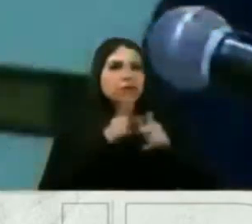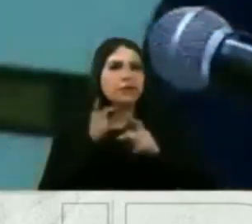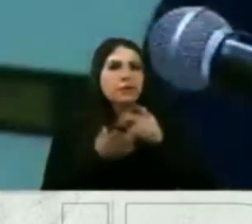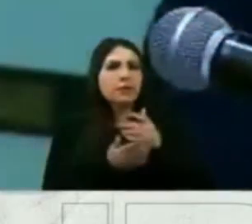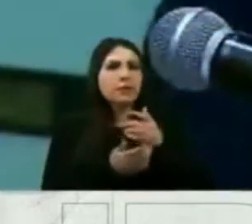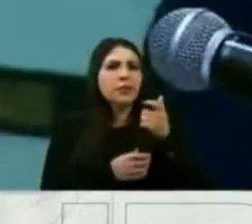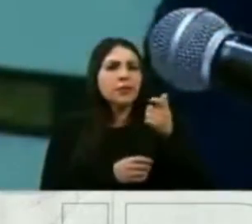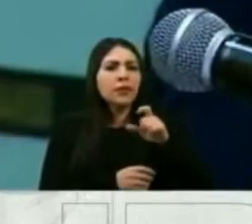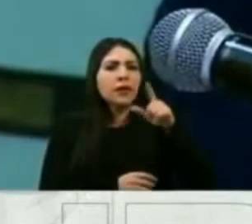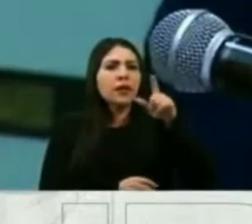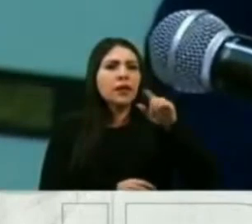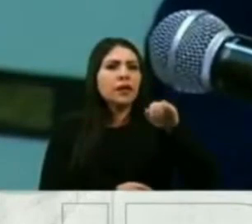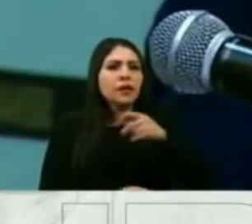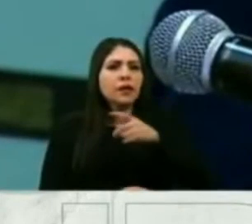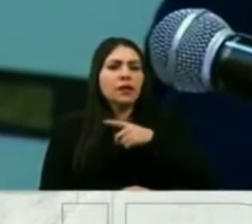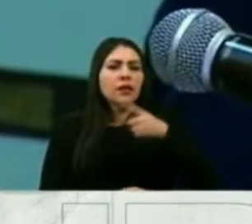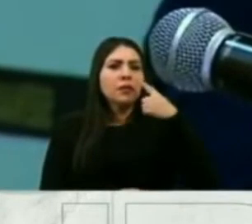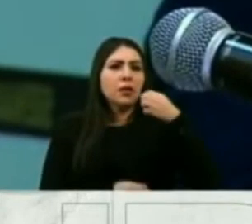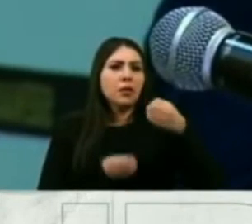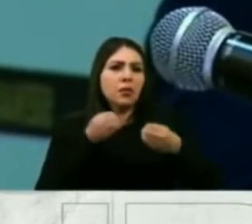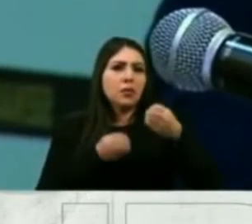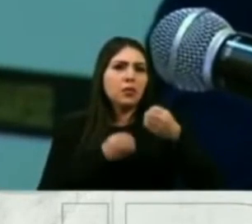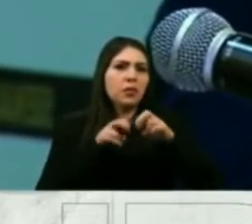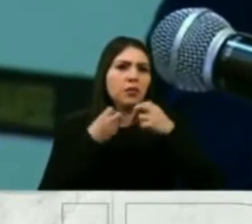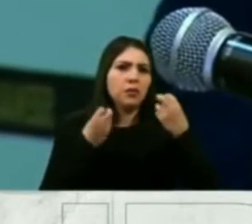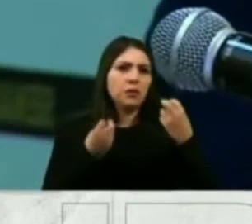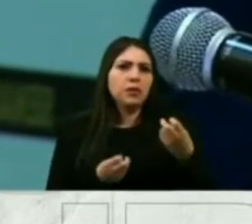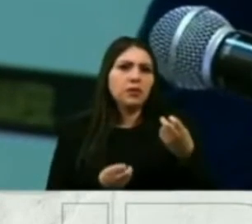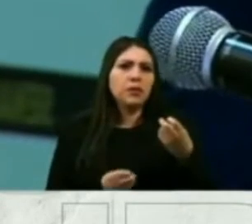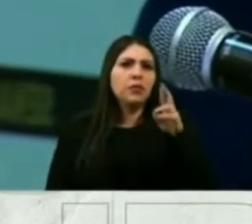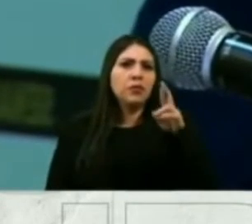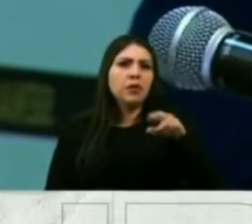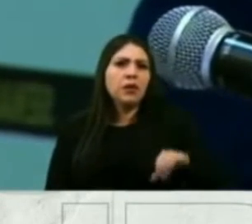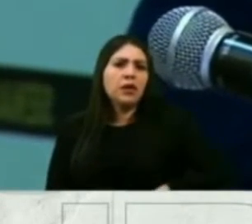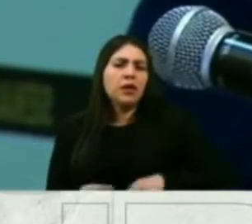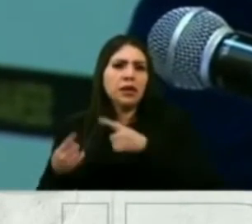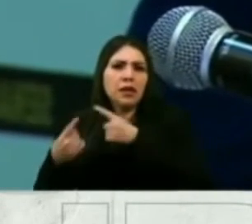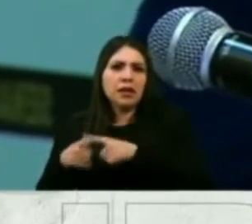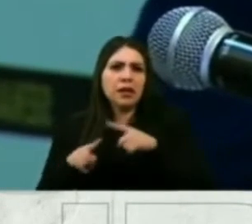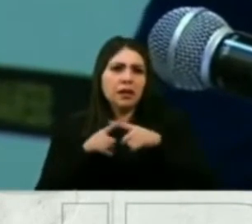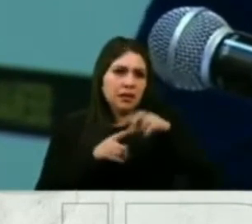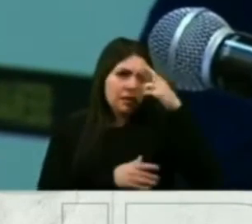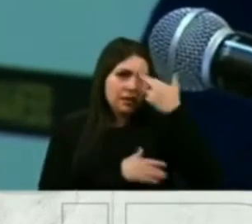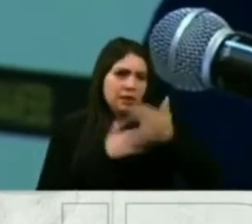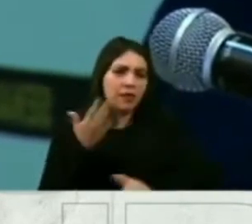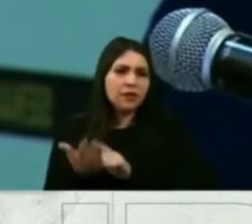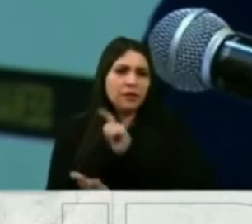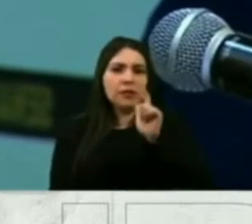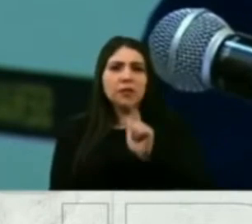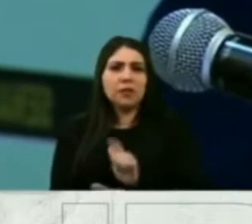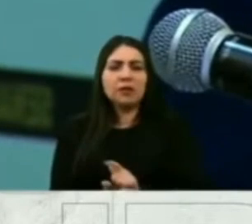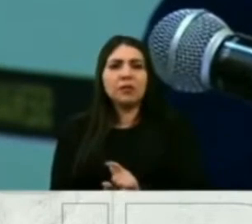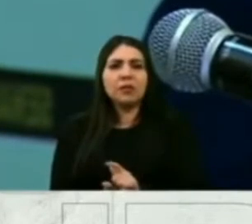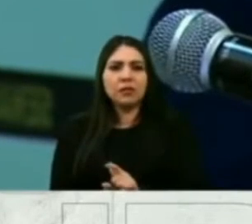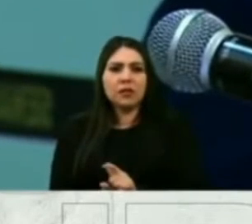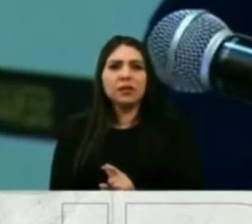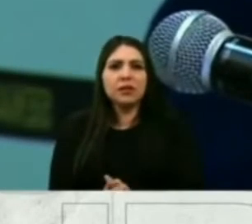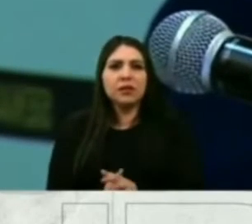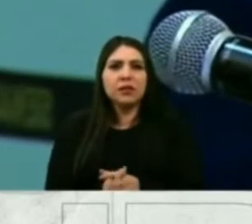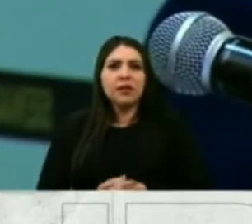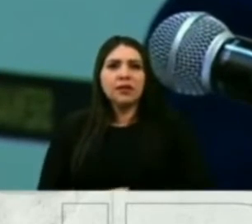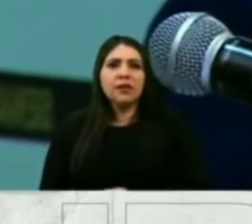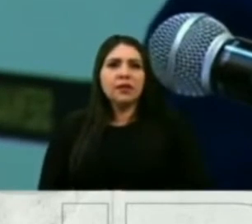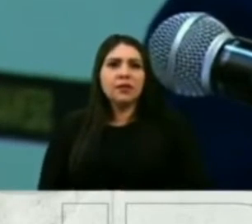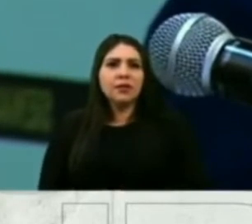jueces y magistrados por diversos intereses ilegales? ¿Y cómo estarían en